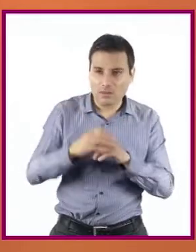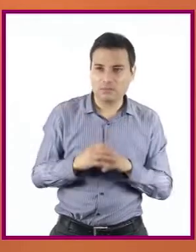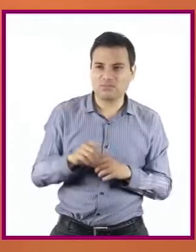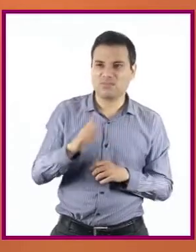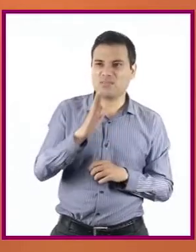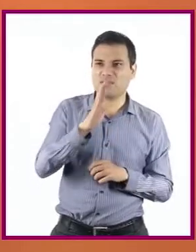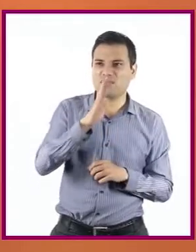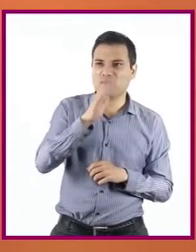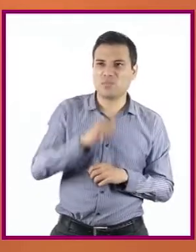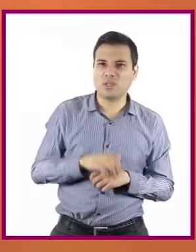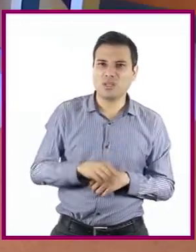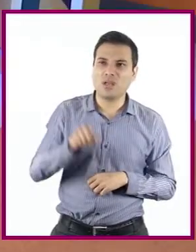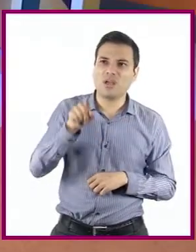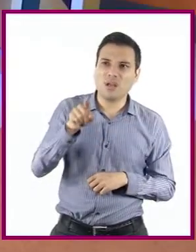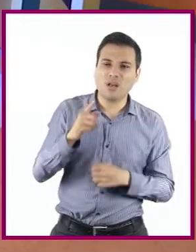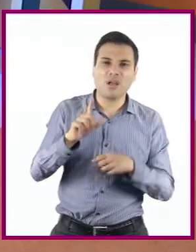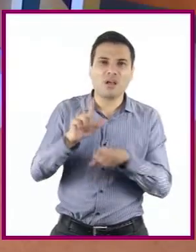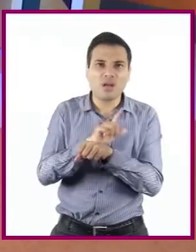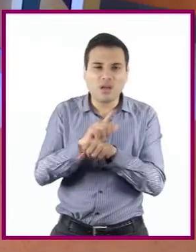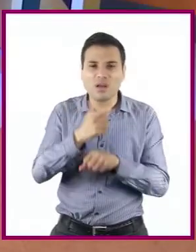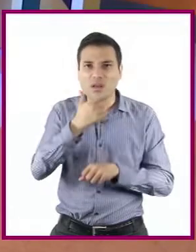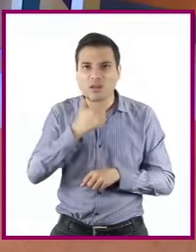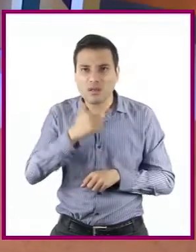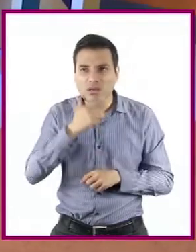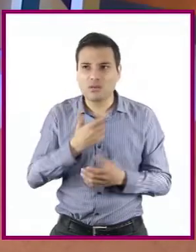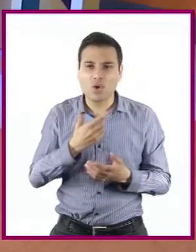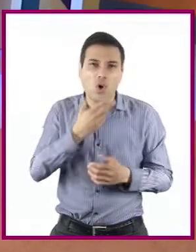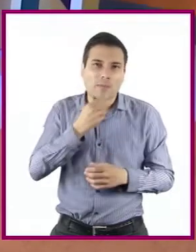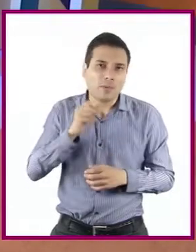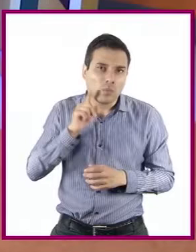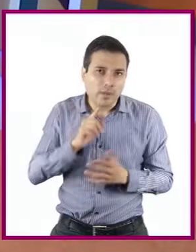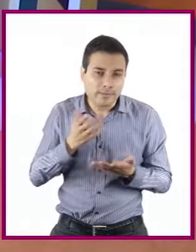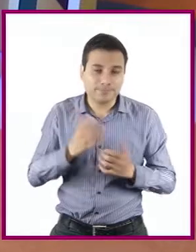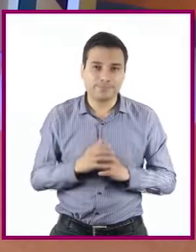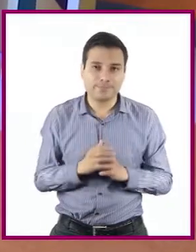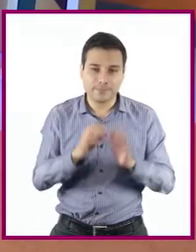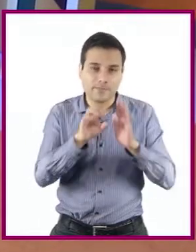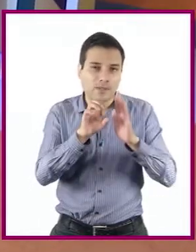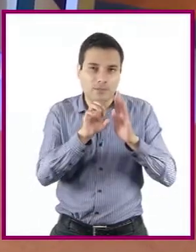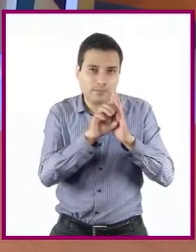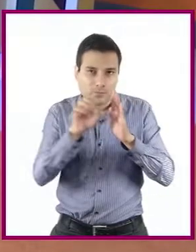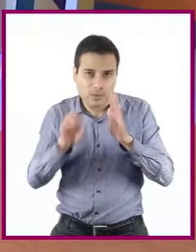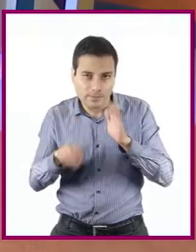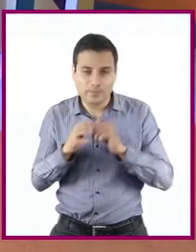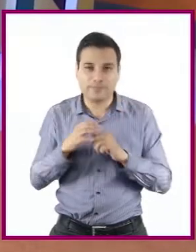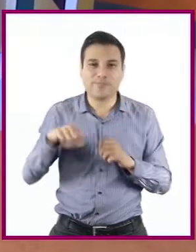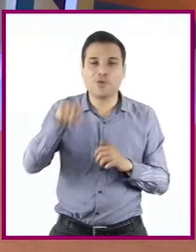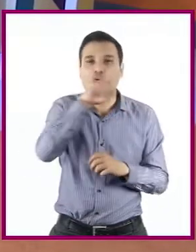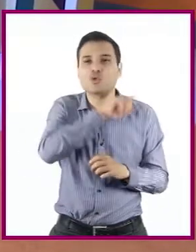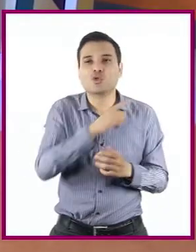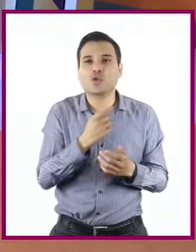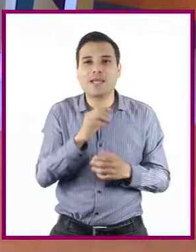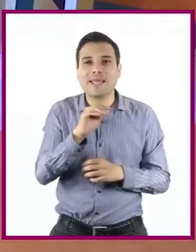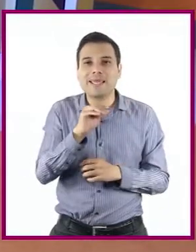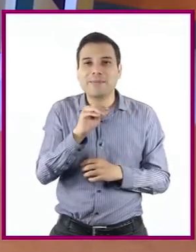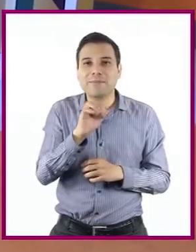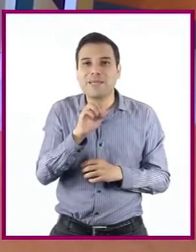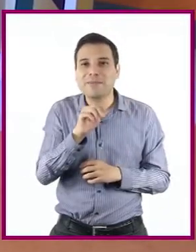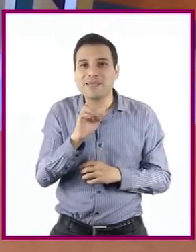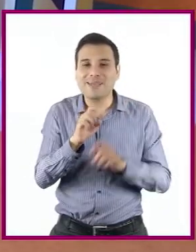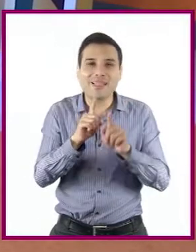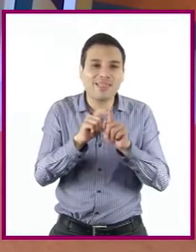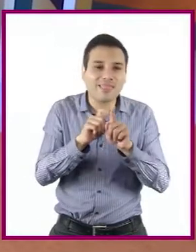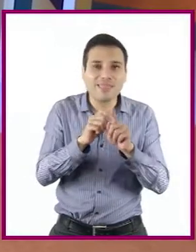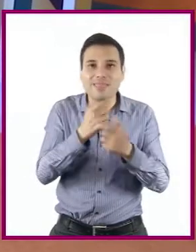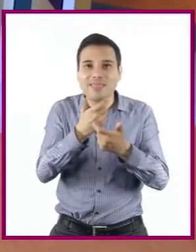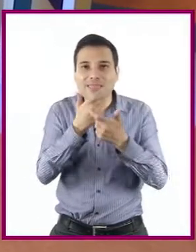u orientación sexual. Otro ejemplo lo vemos cuando nos reímos o compartimos un meme o un video que ofende a otra